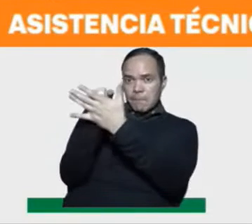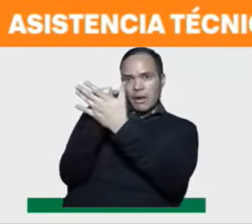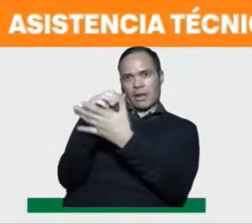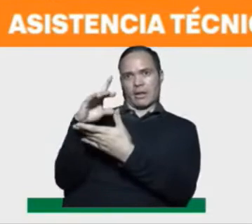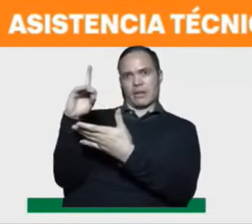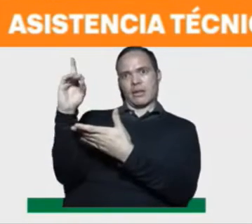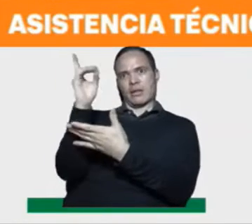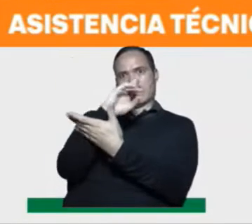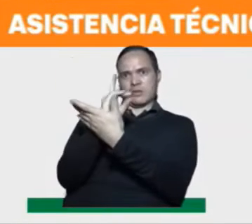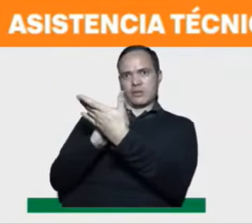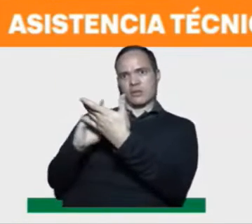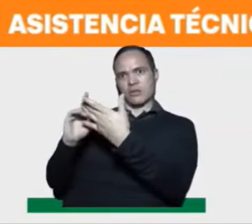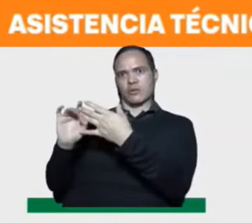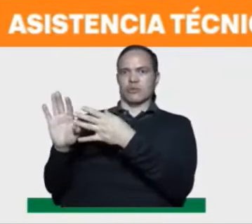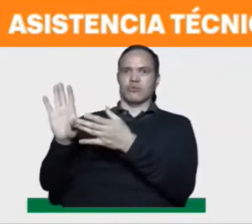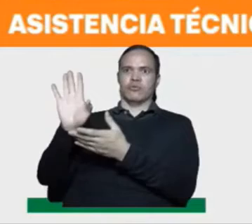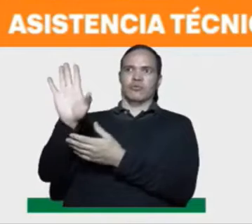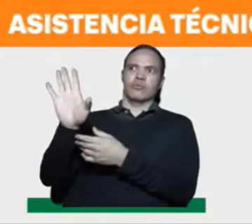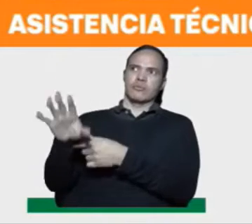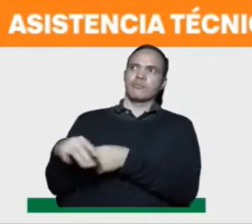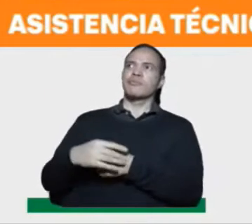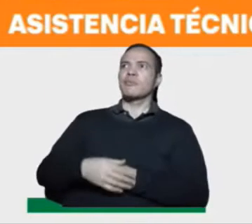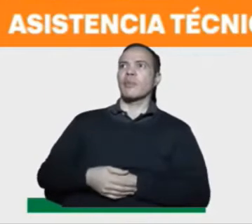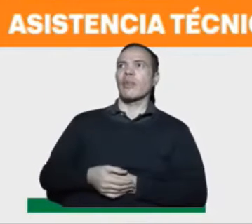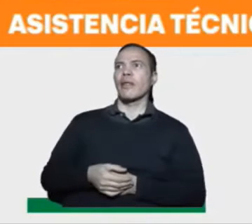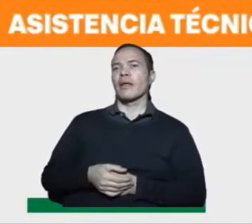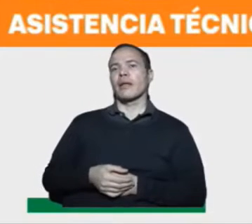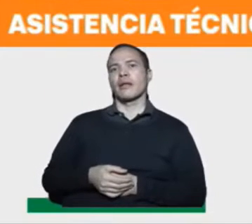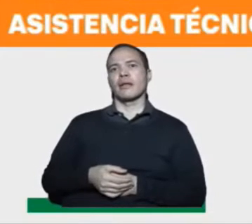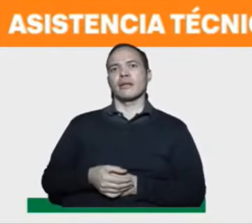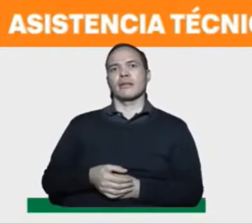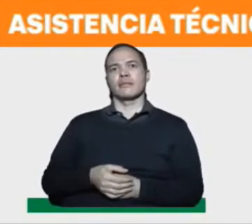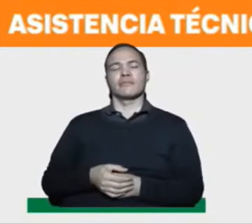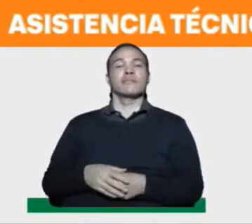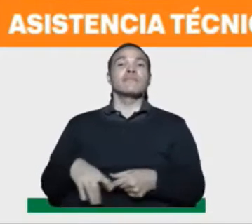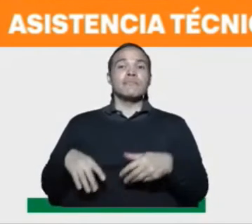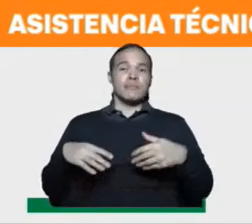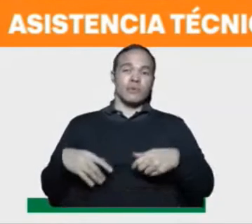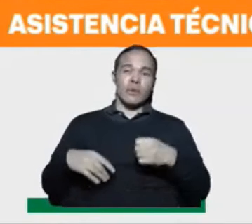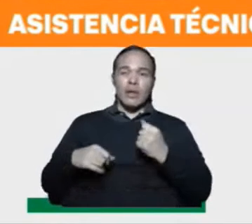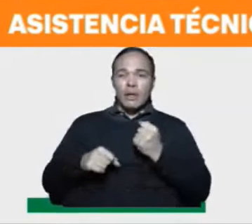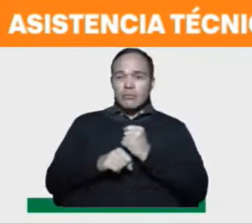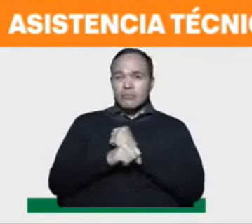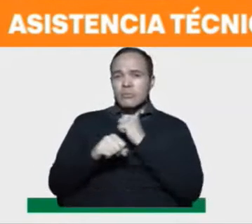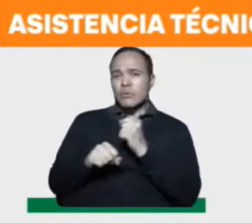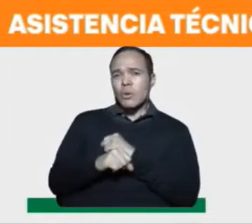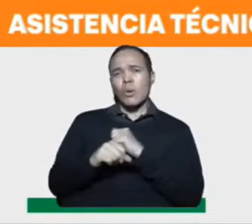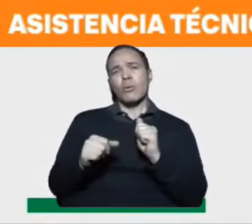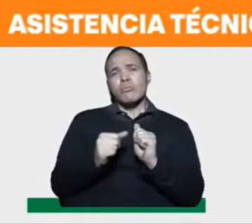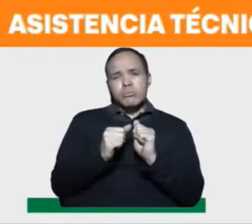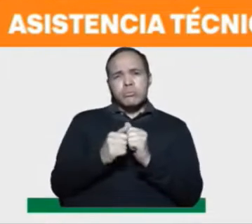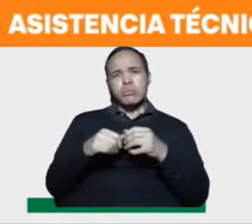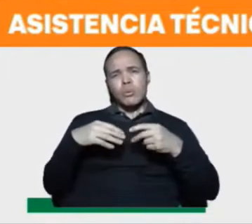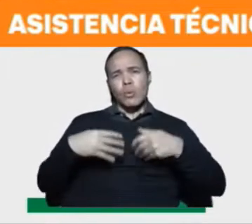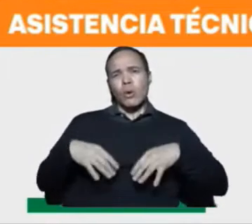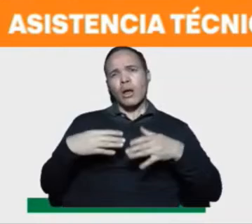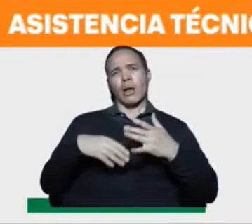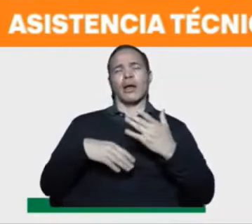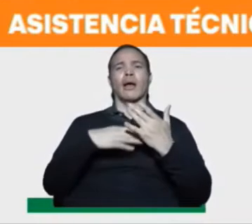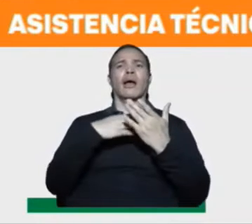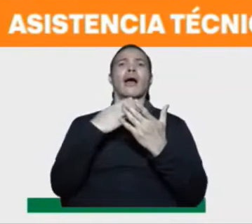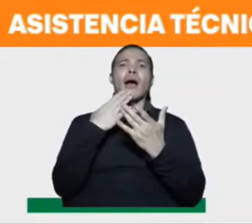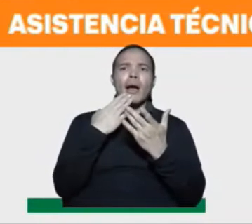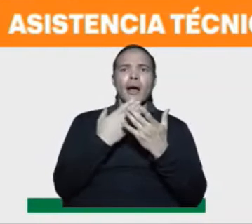Ese trabajo mancomunado no descansa. Yo agradezco mucho porque aquí en este espacio está parte del equipo